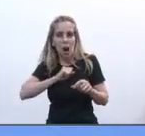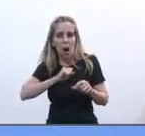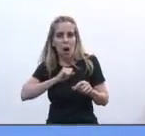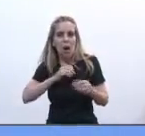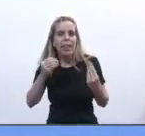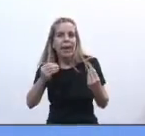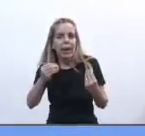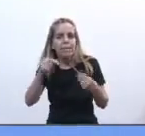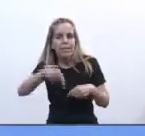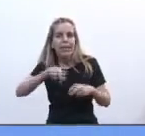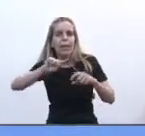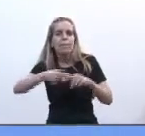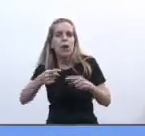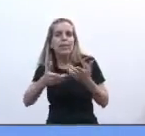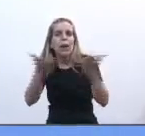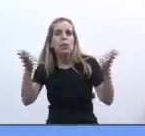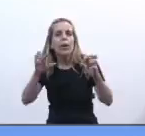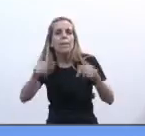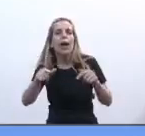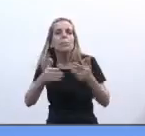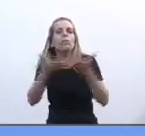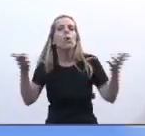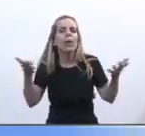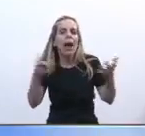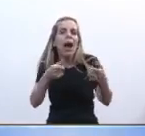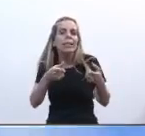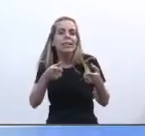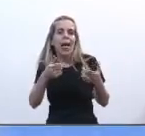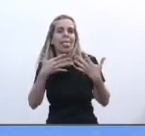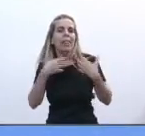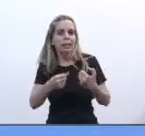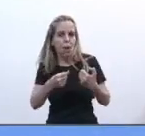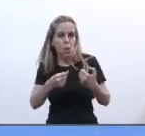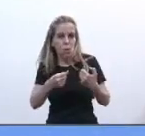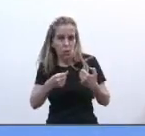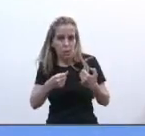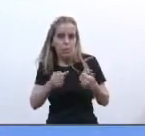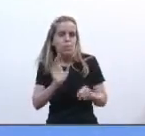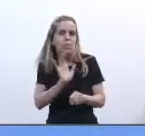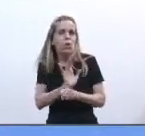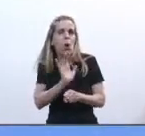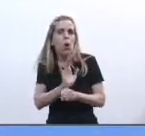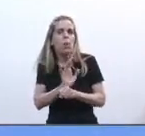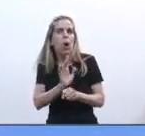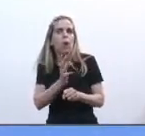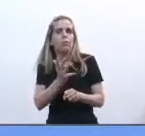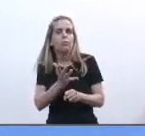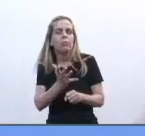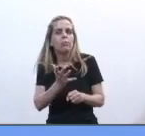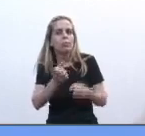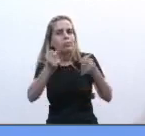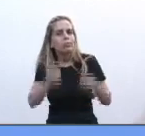dichas políticas públicas políticas públicas de salud una reivindicación